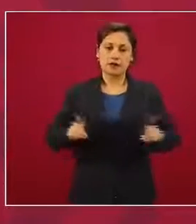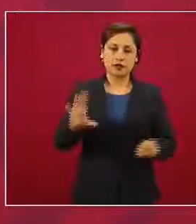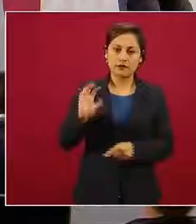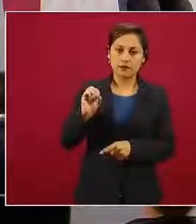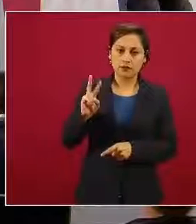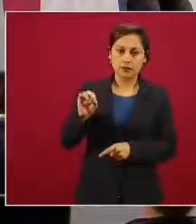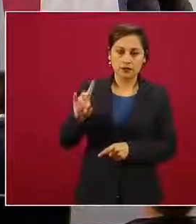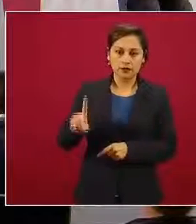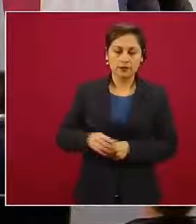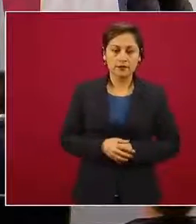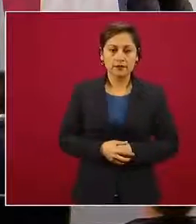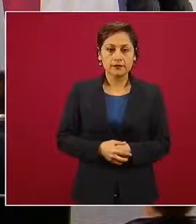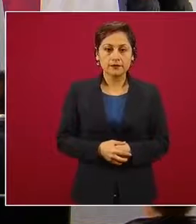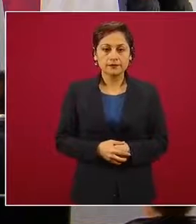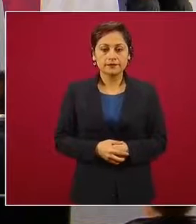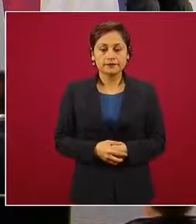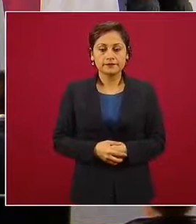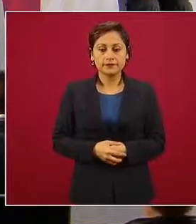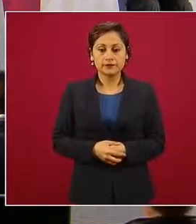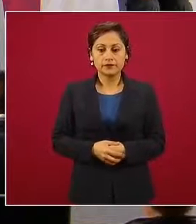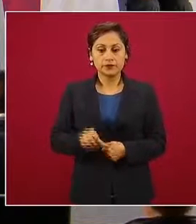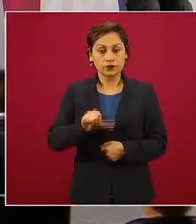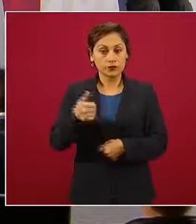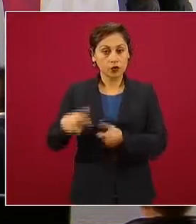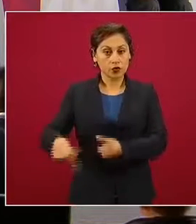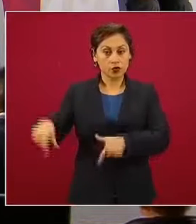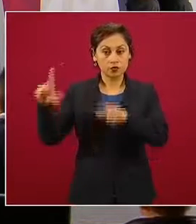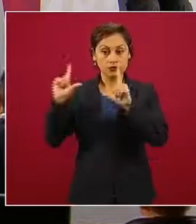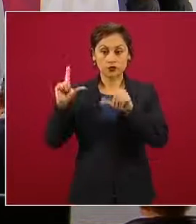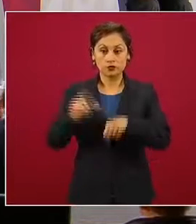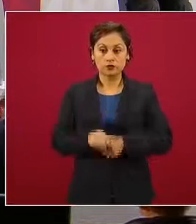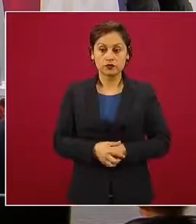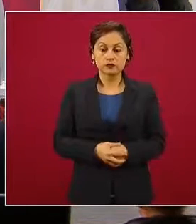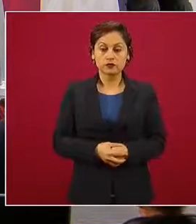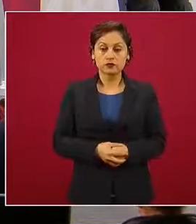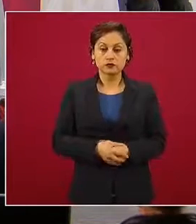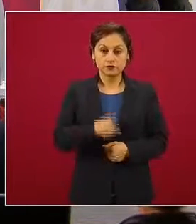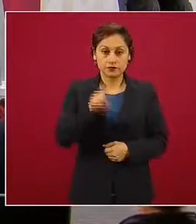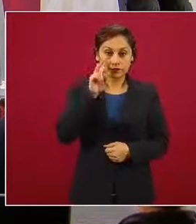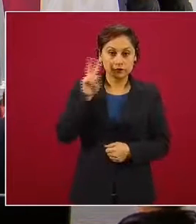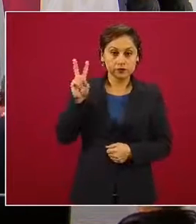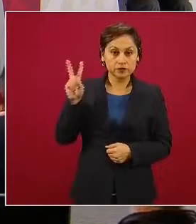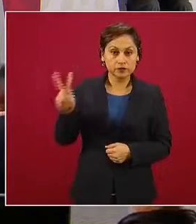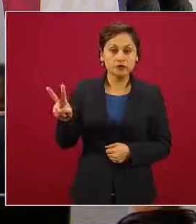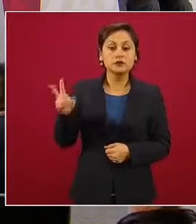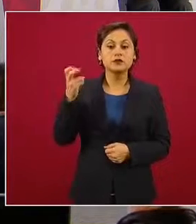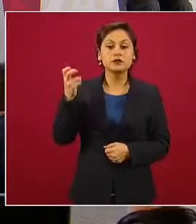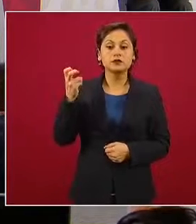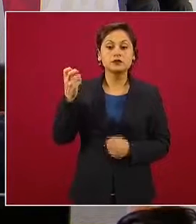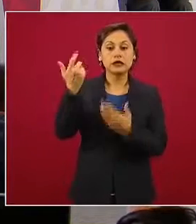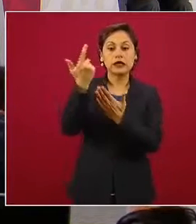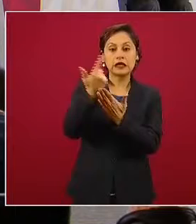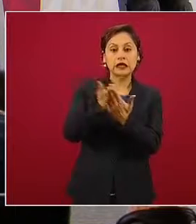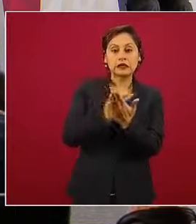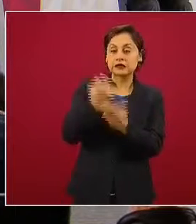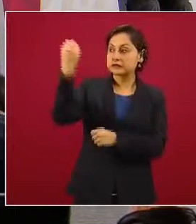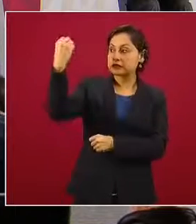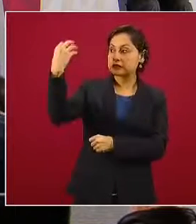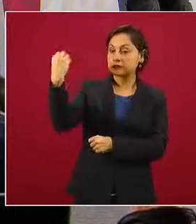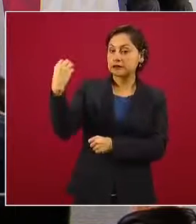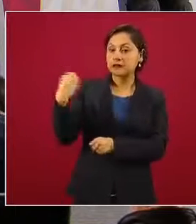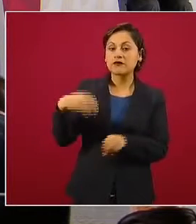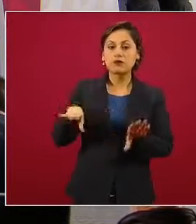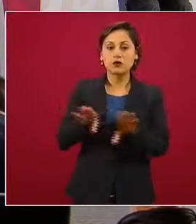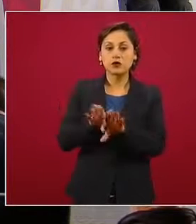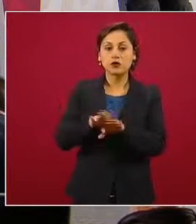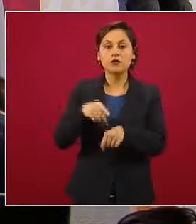SARS-CoV-2. En la siguiente diapositiva lo que se puede ver es un listado de cómo funciona el semáforo. No me voy a